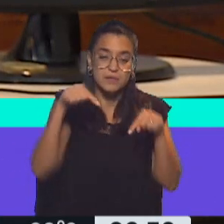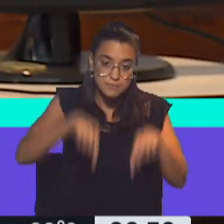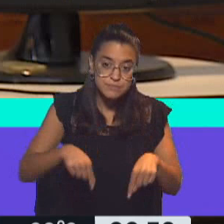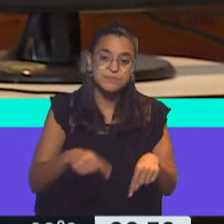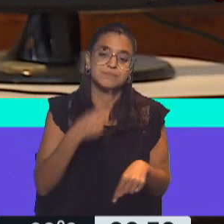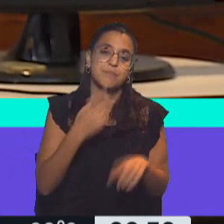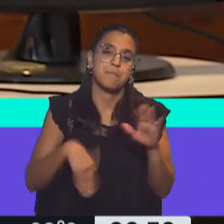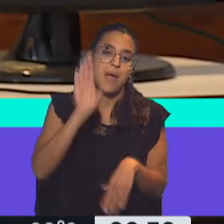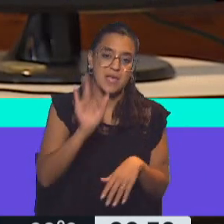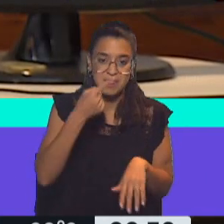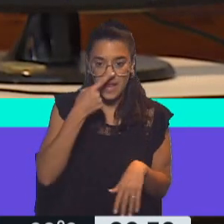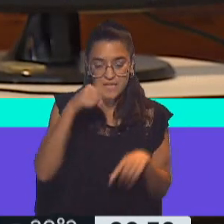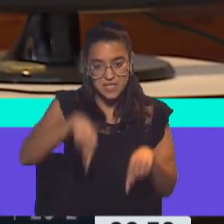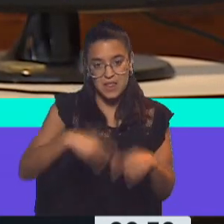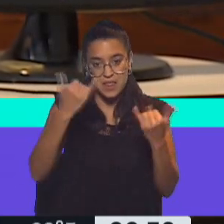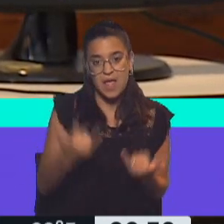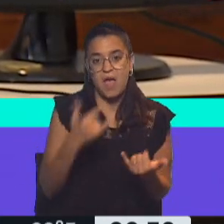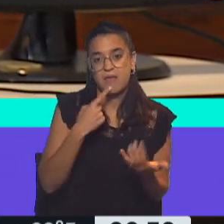esto es lo más interesante que trae